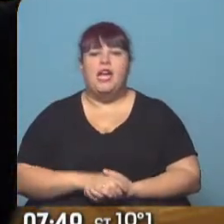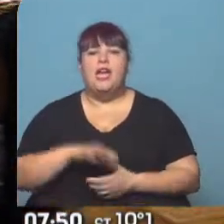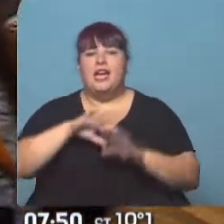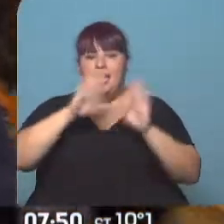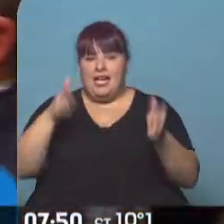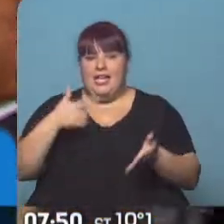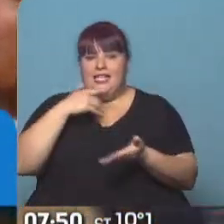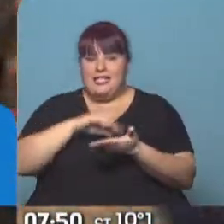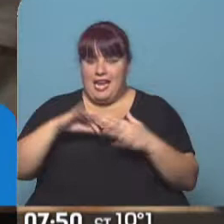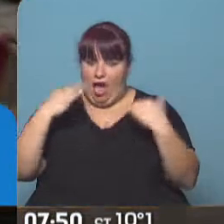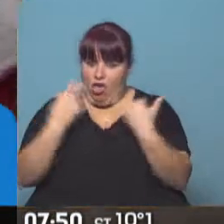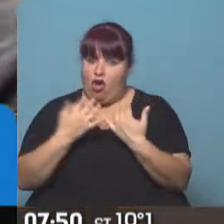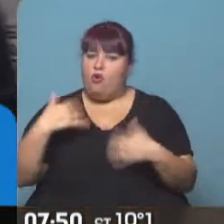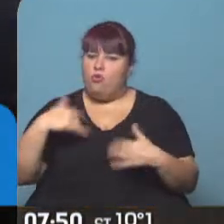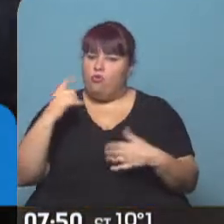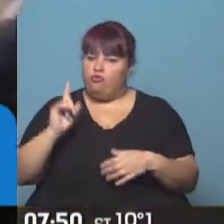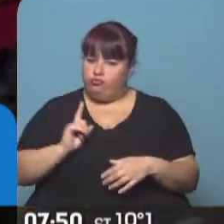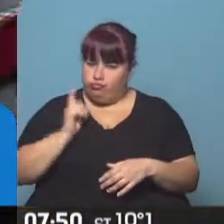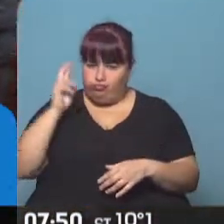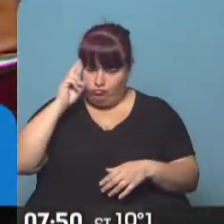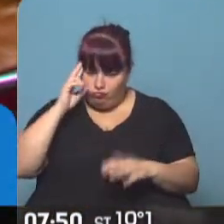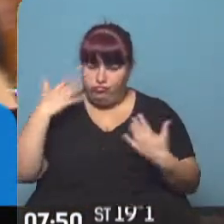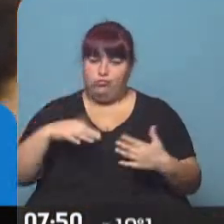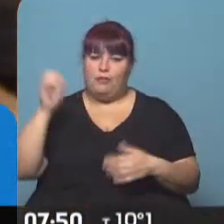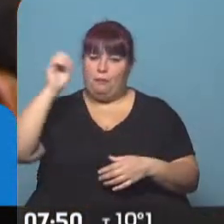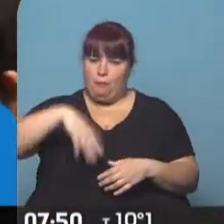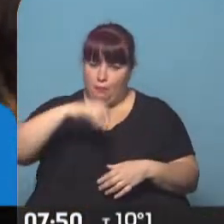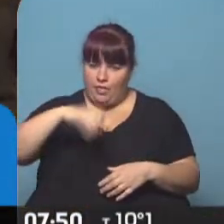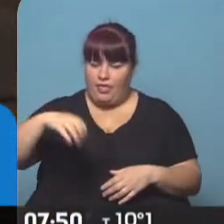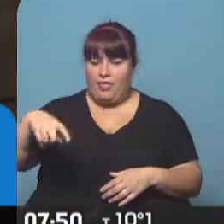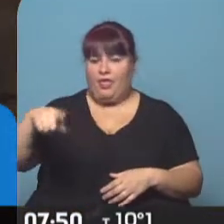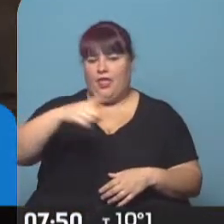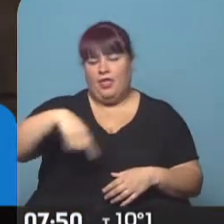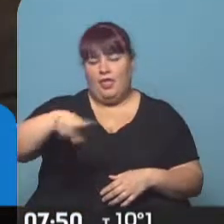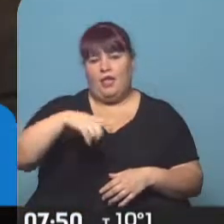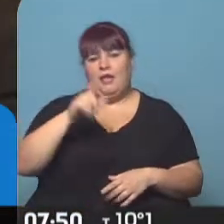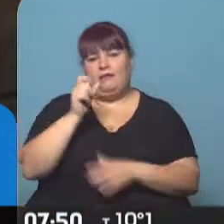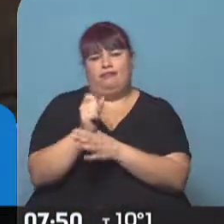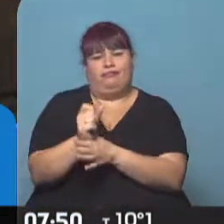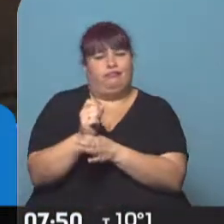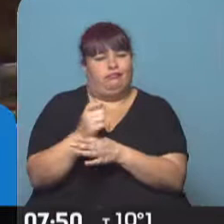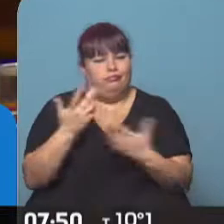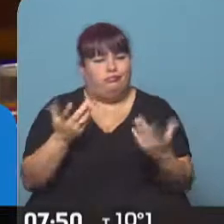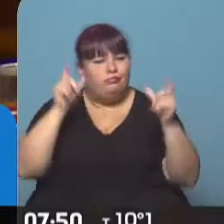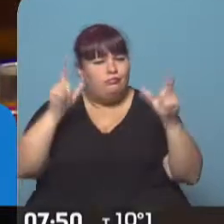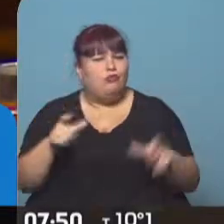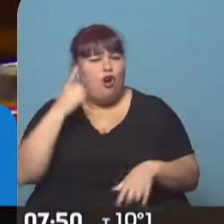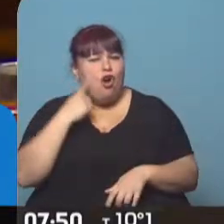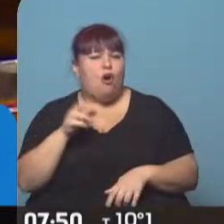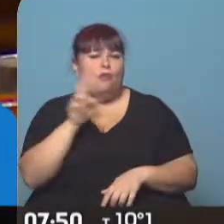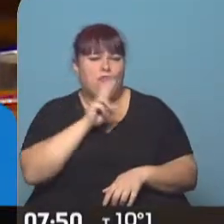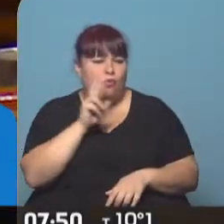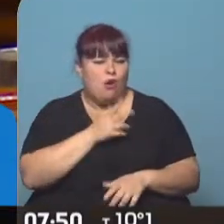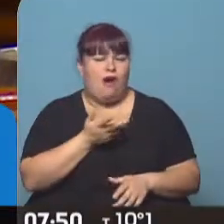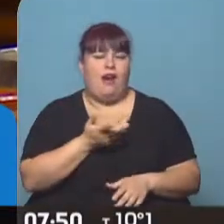Cámara de Senadores ha sido realmente un honor contar con la presencia de jerarquizados hombres y